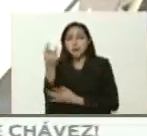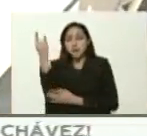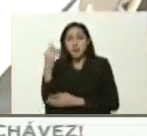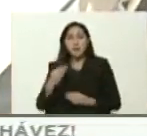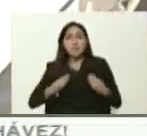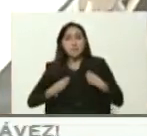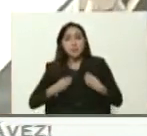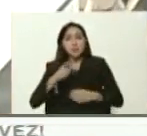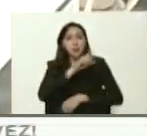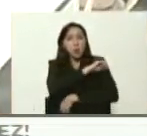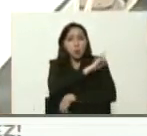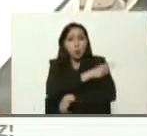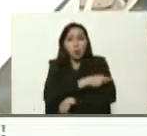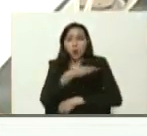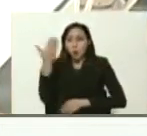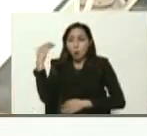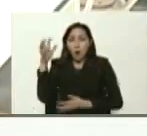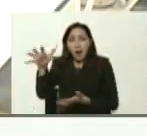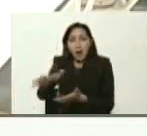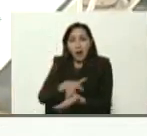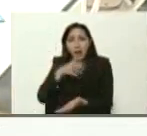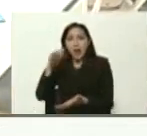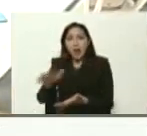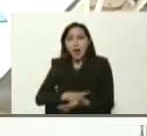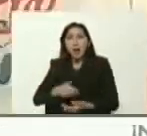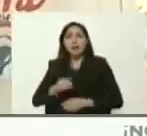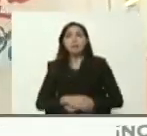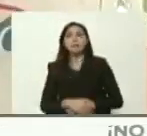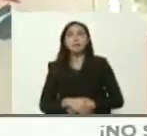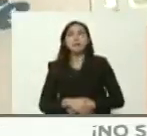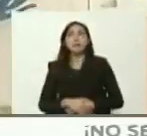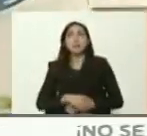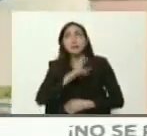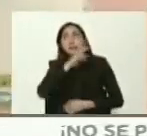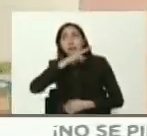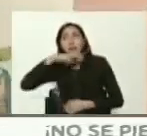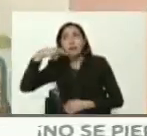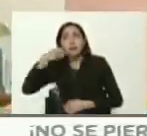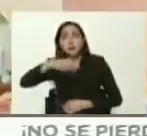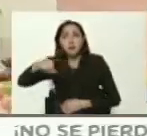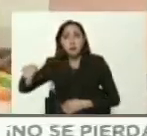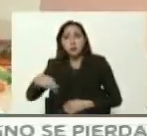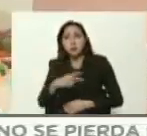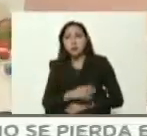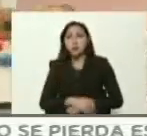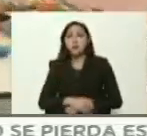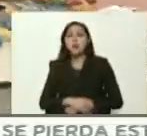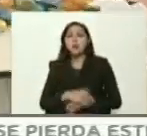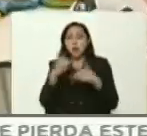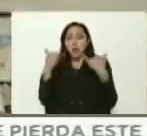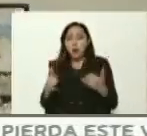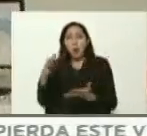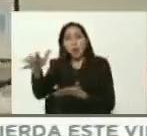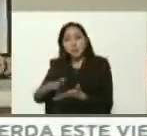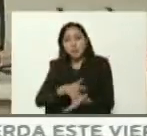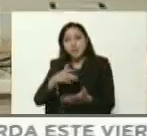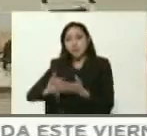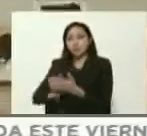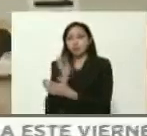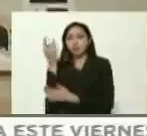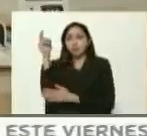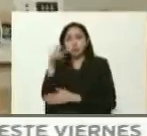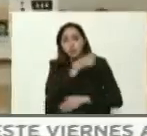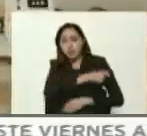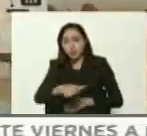porque aquí había un sembradío antes de caña, se preparaba el papelón, se preparaba el azúcar, hoy siembran también, son grandes